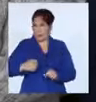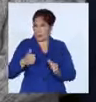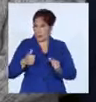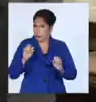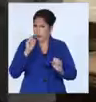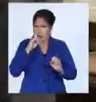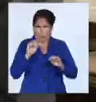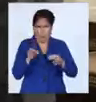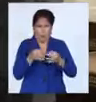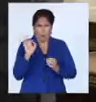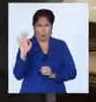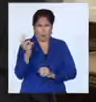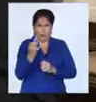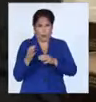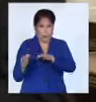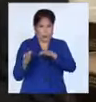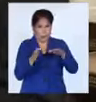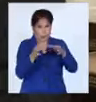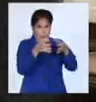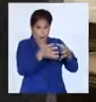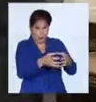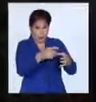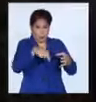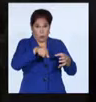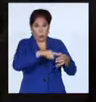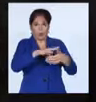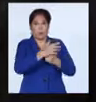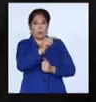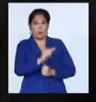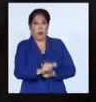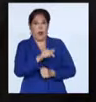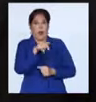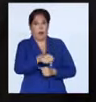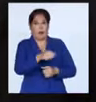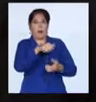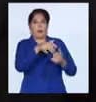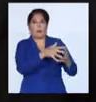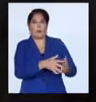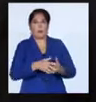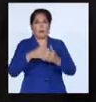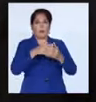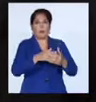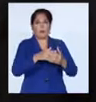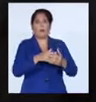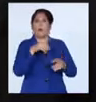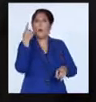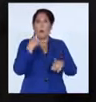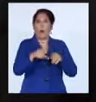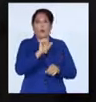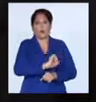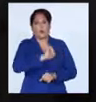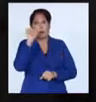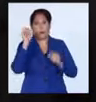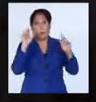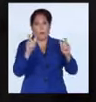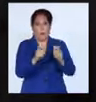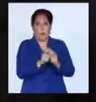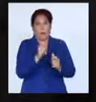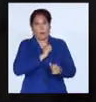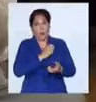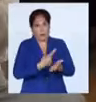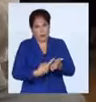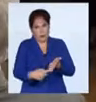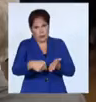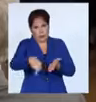York la delegación cubana para, junto a los diplomáticos cubanos en Estados Unidos, alcanzar otra victoria política esta semana en